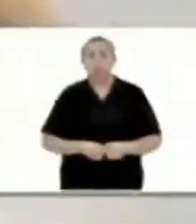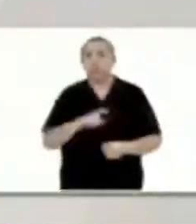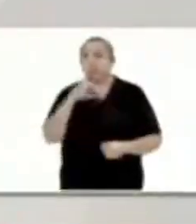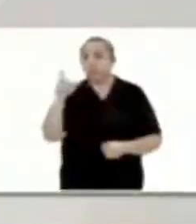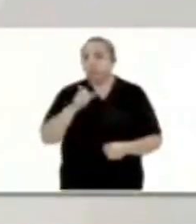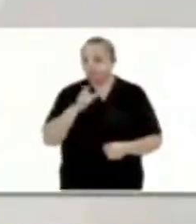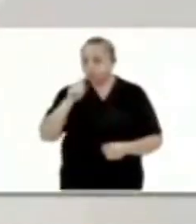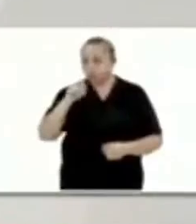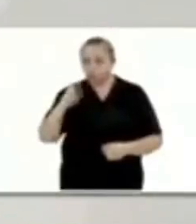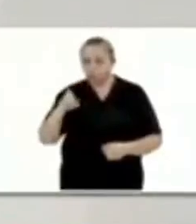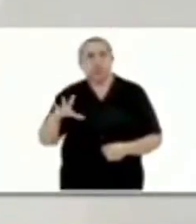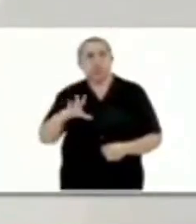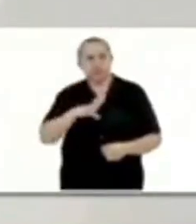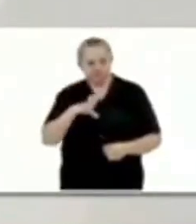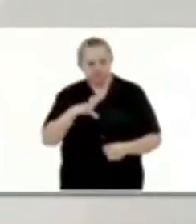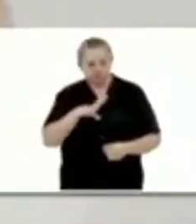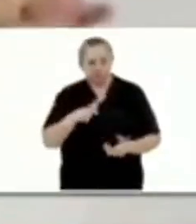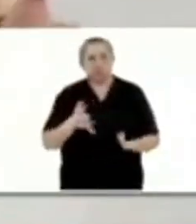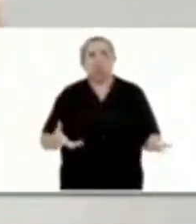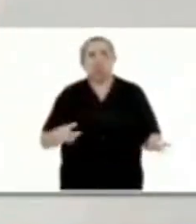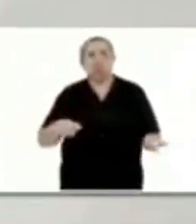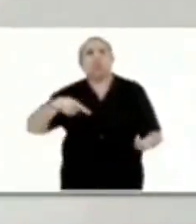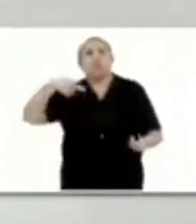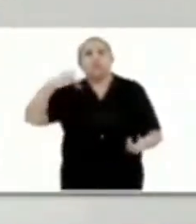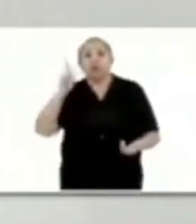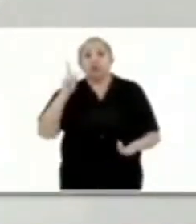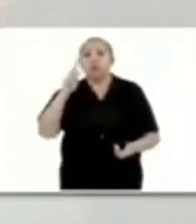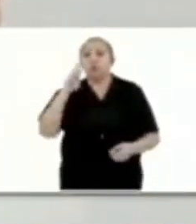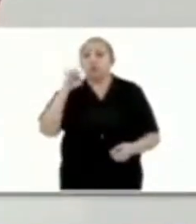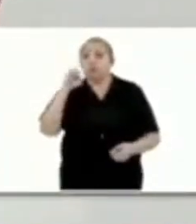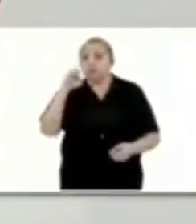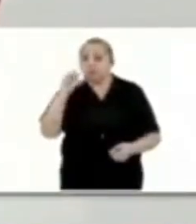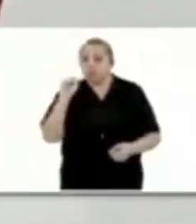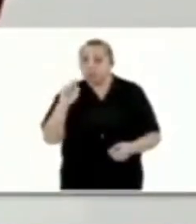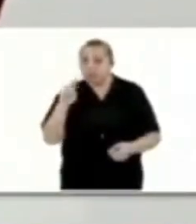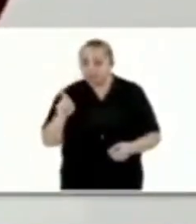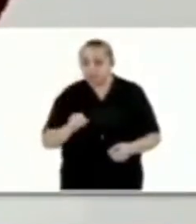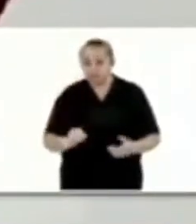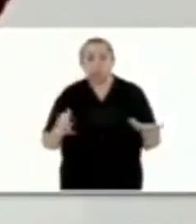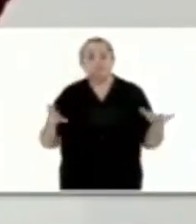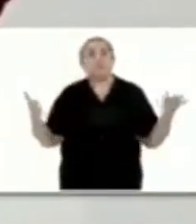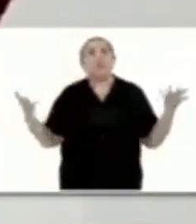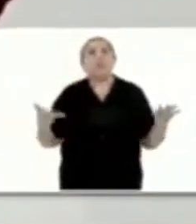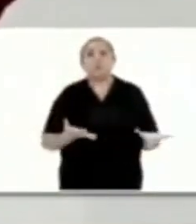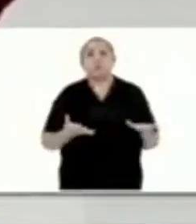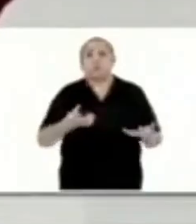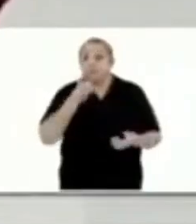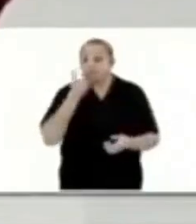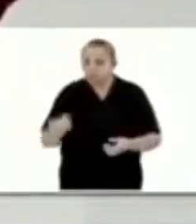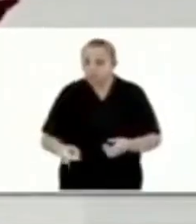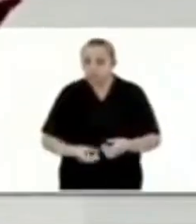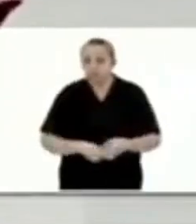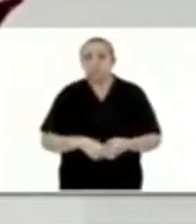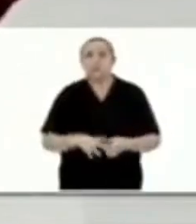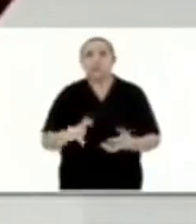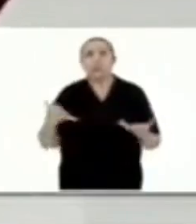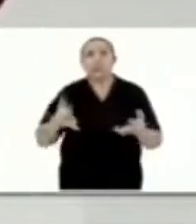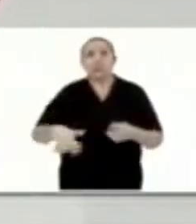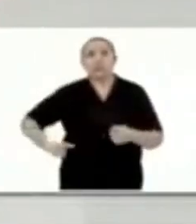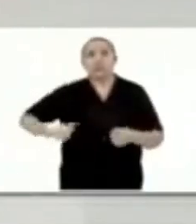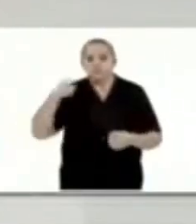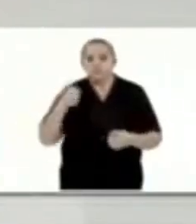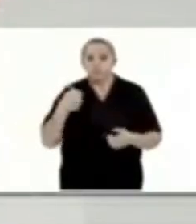Xóchitl existen, pero la democratización es lo que prendió la fuerza y el